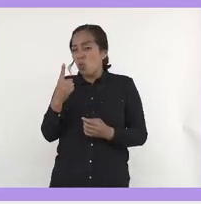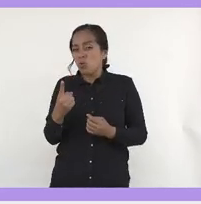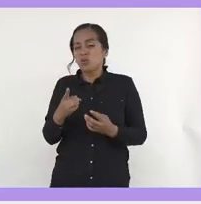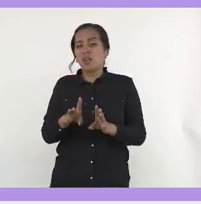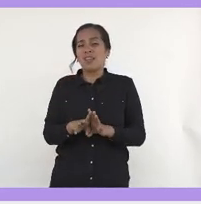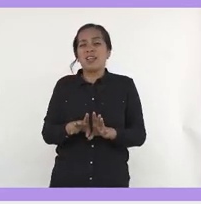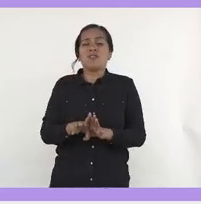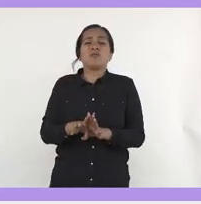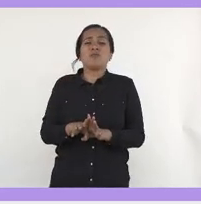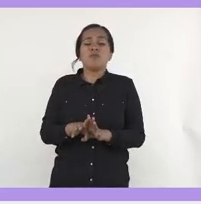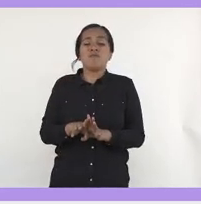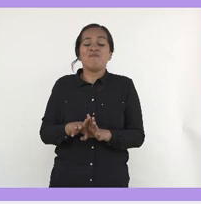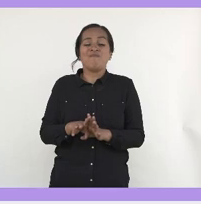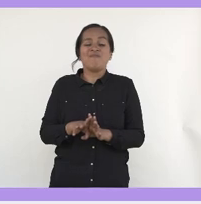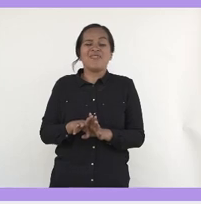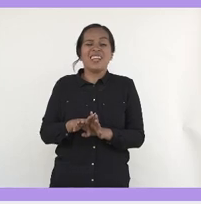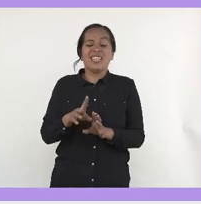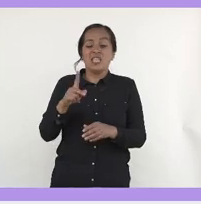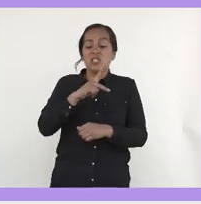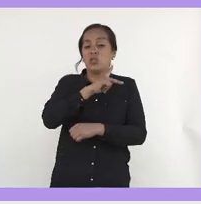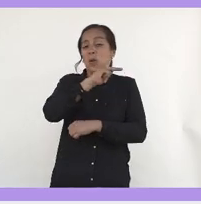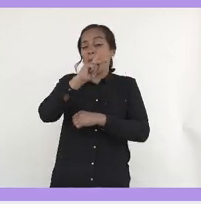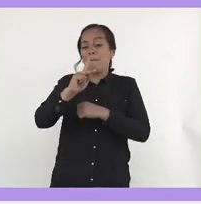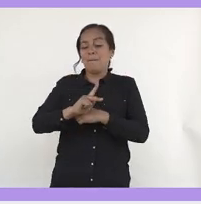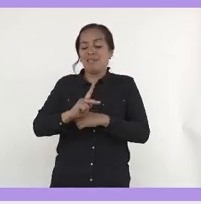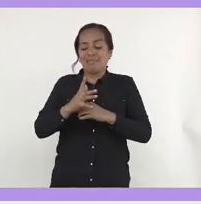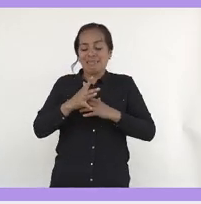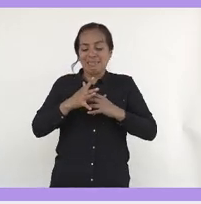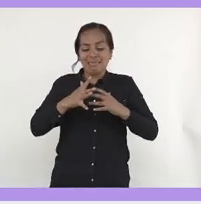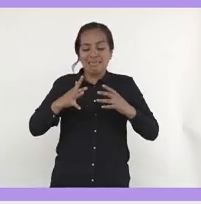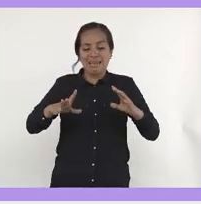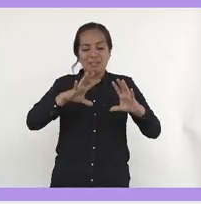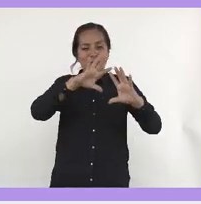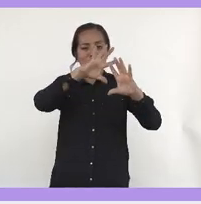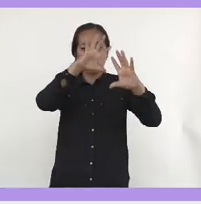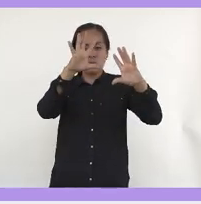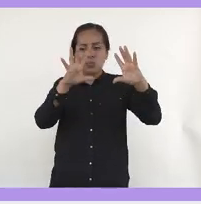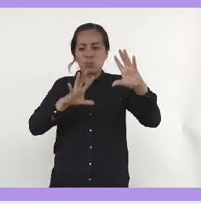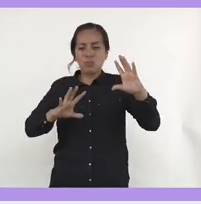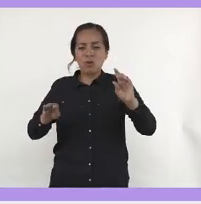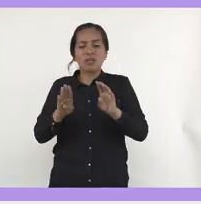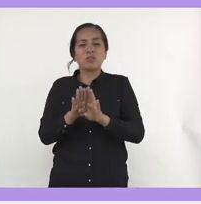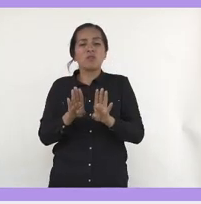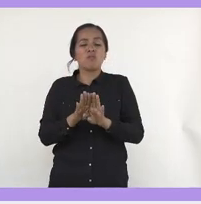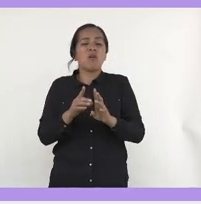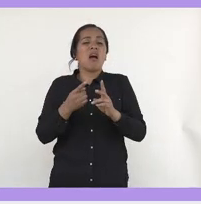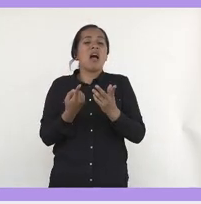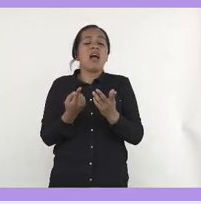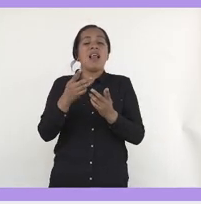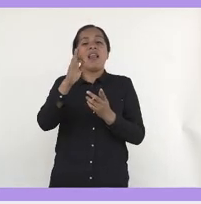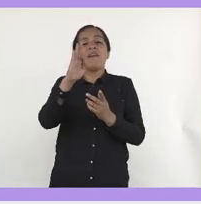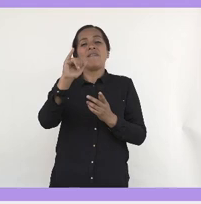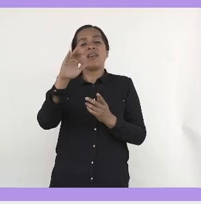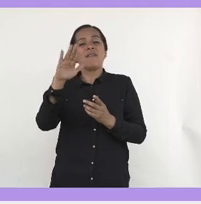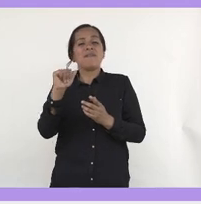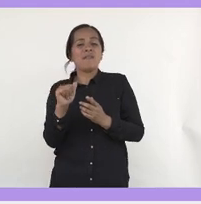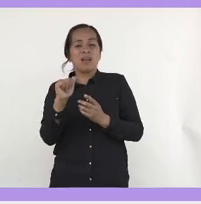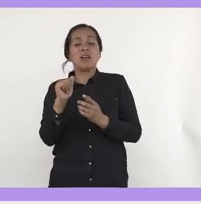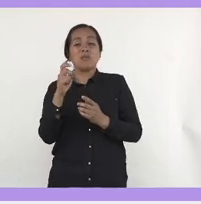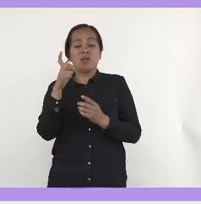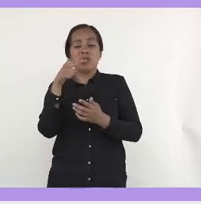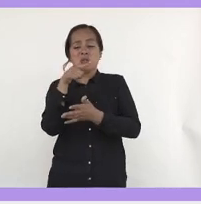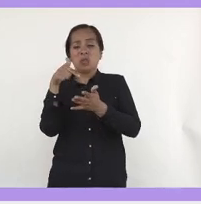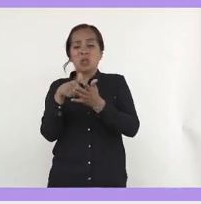es su geografía es un país enorme Y hay iniciativas como las academias FIFA donde tenemos